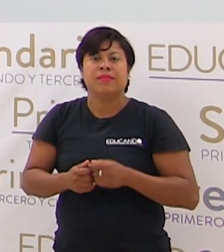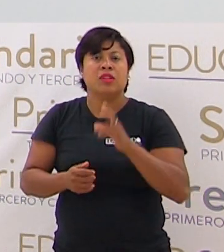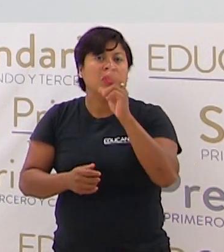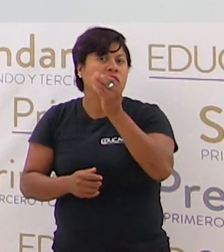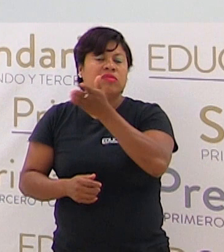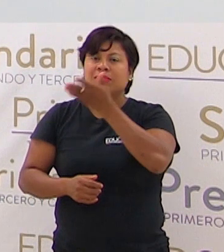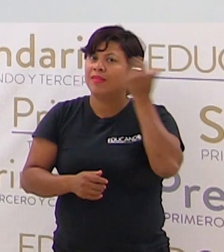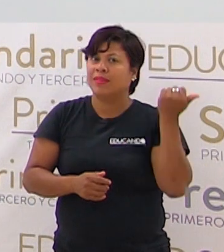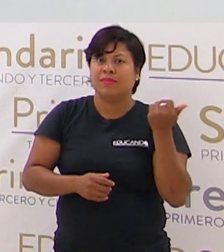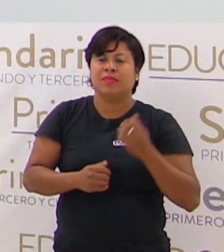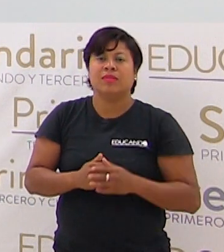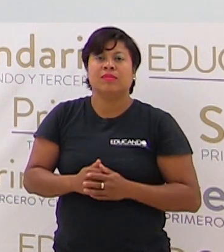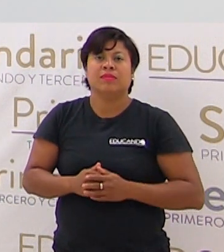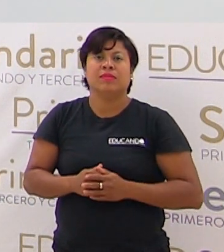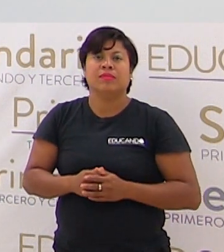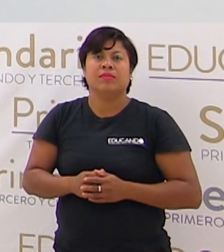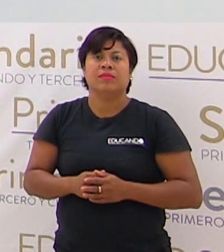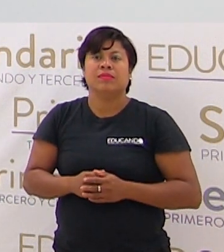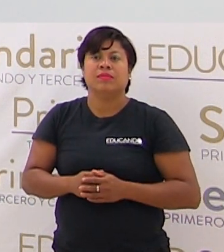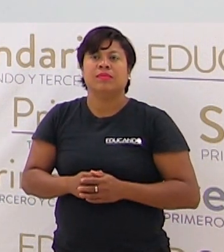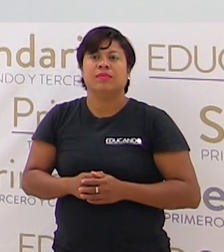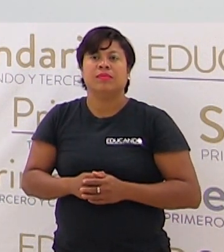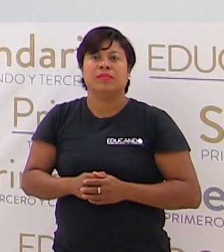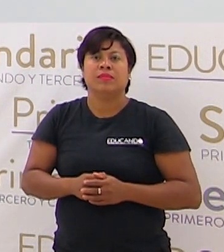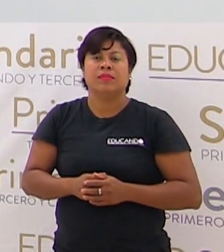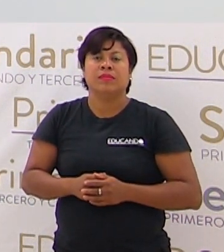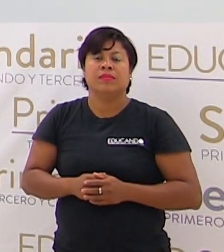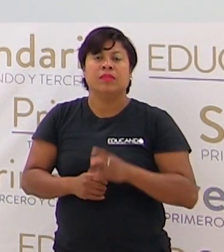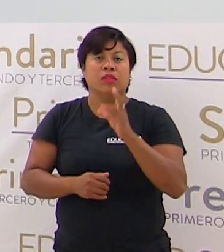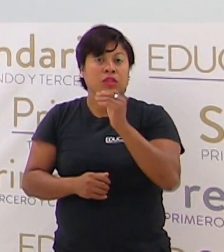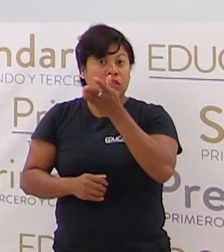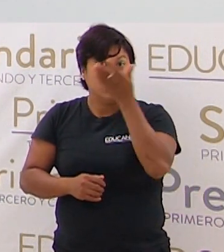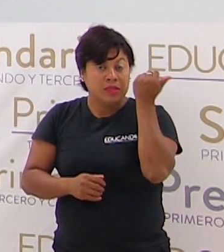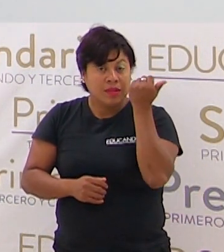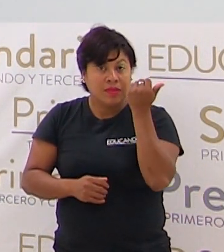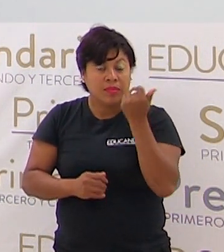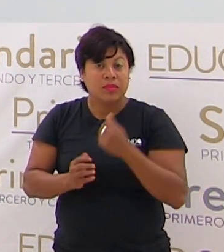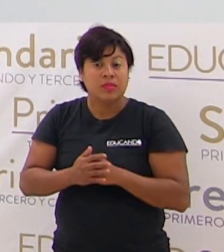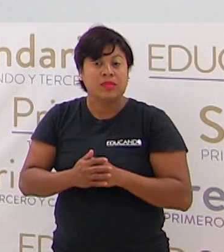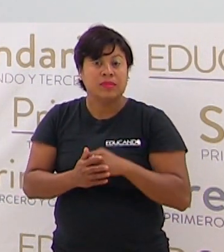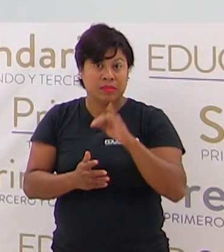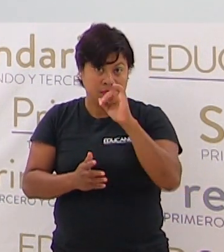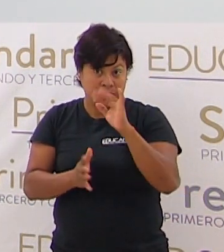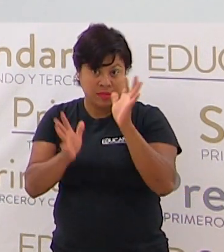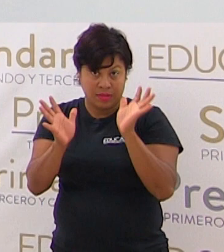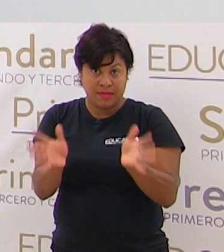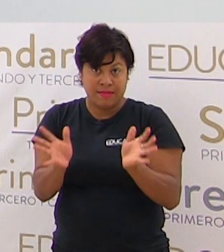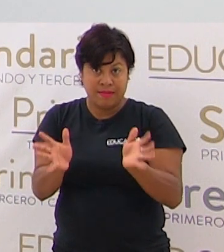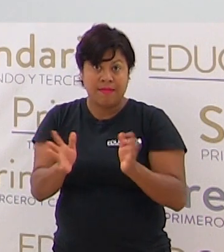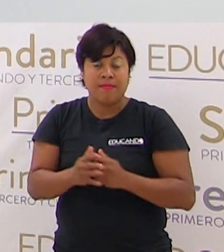se sabe, bien, si ya